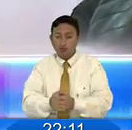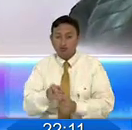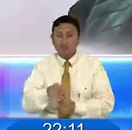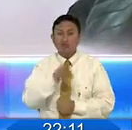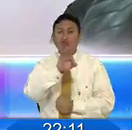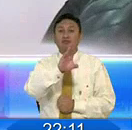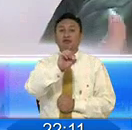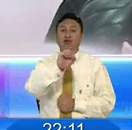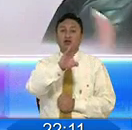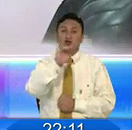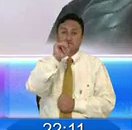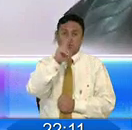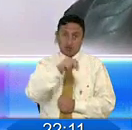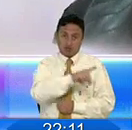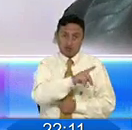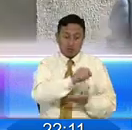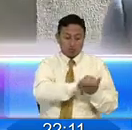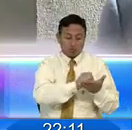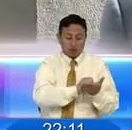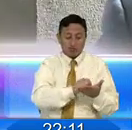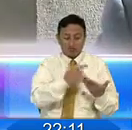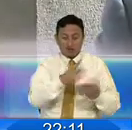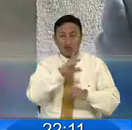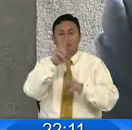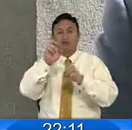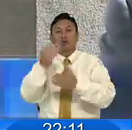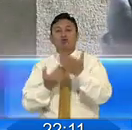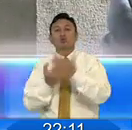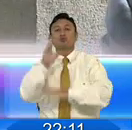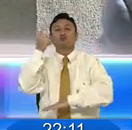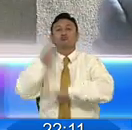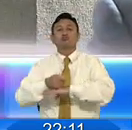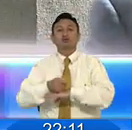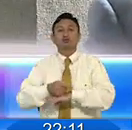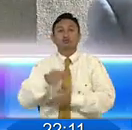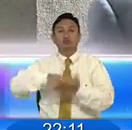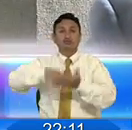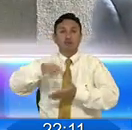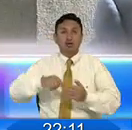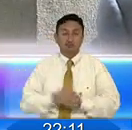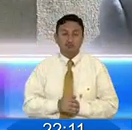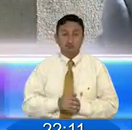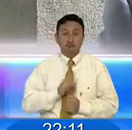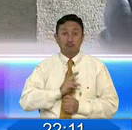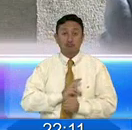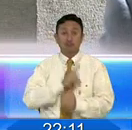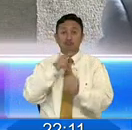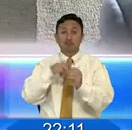FENOCIN para el tema del nuevo decreto. Y desde luego no vamos a participar en ninguna cuestión que sea